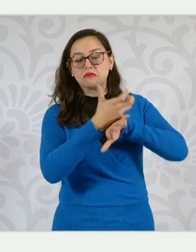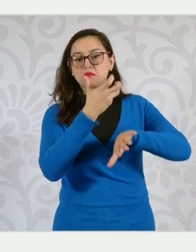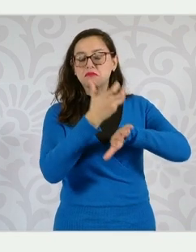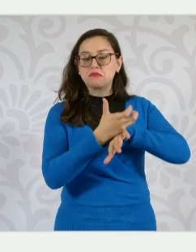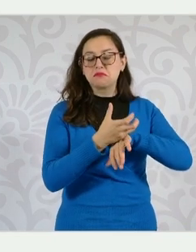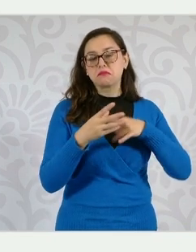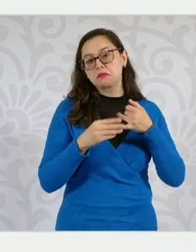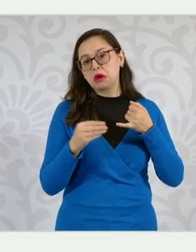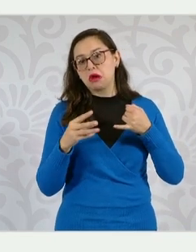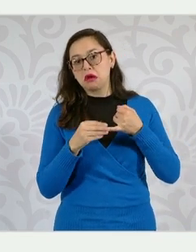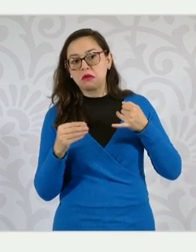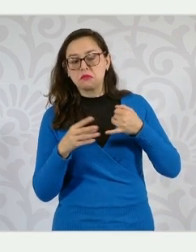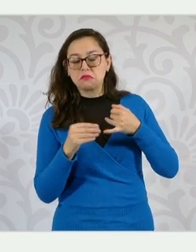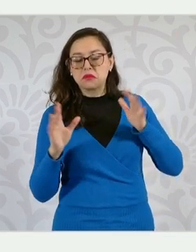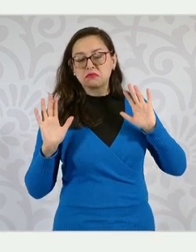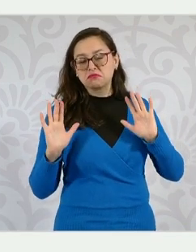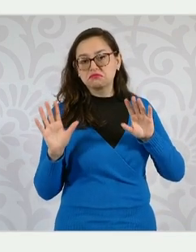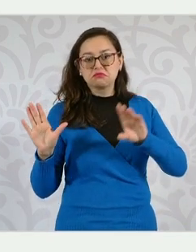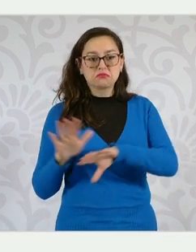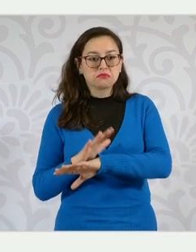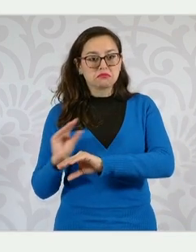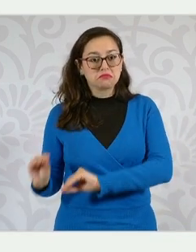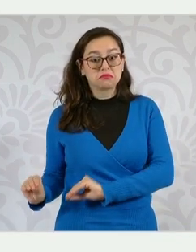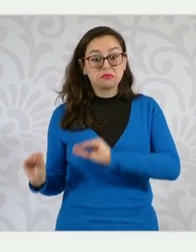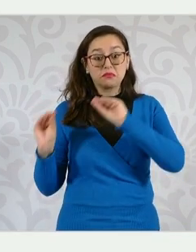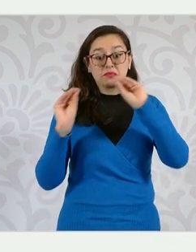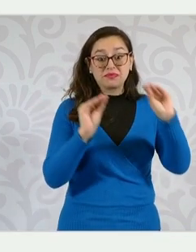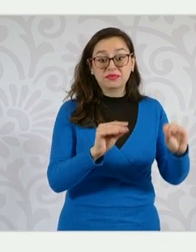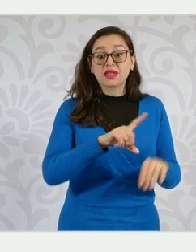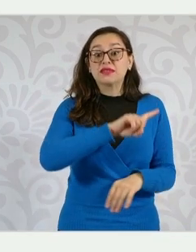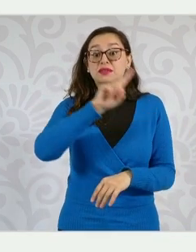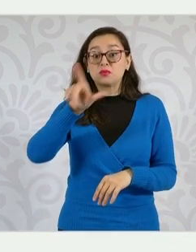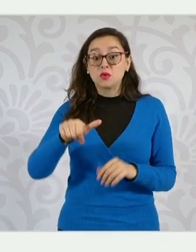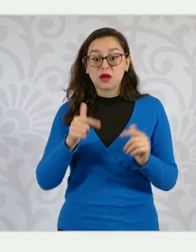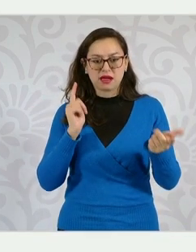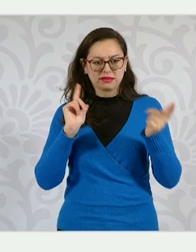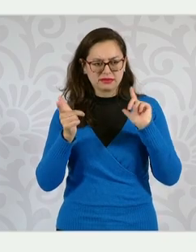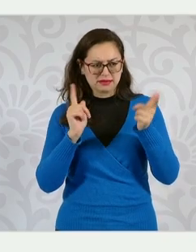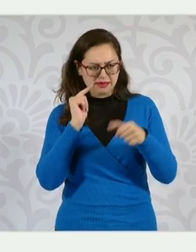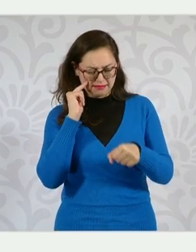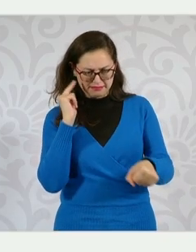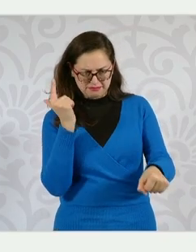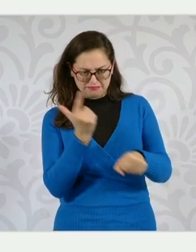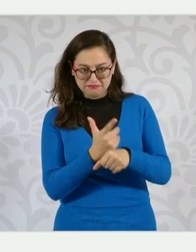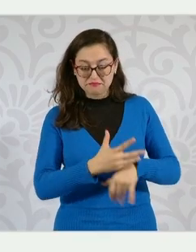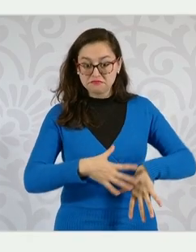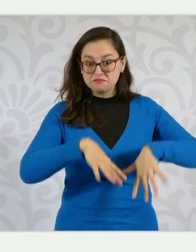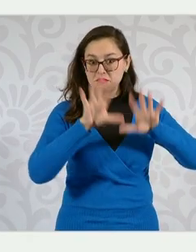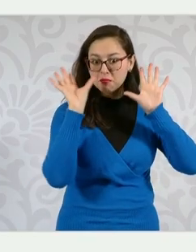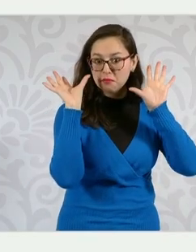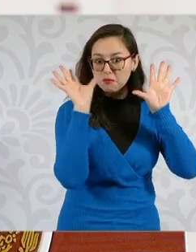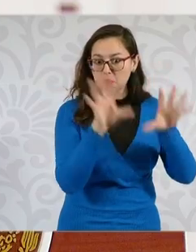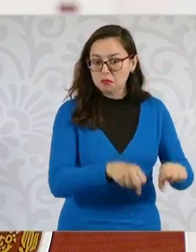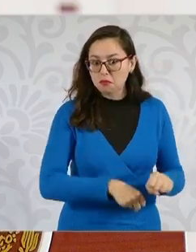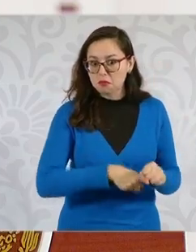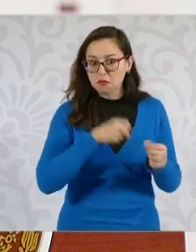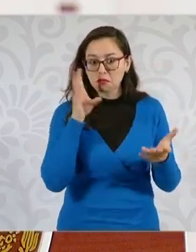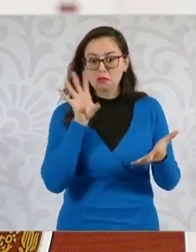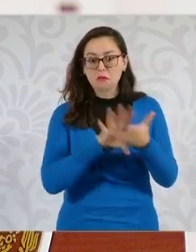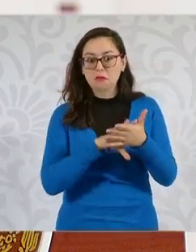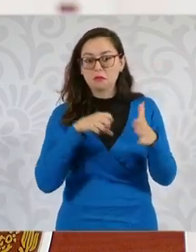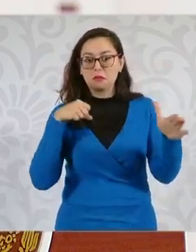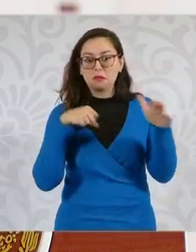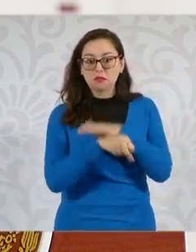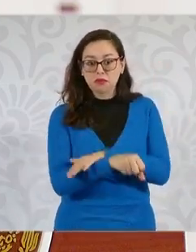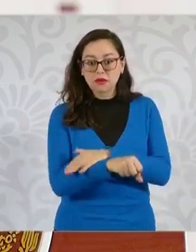2019 en Dallas, Texas y unos días después trasladado al Centro de Detención Metropolitano en Nueva